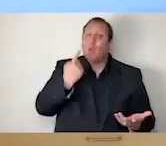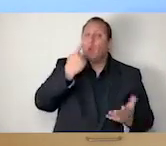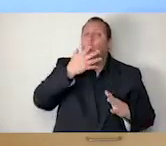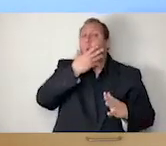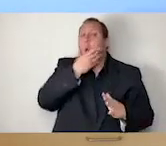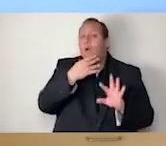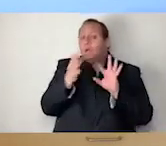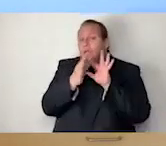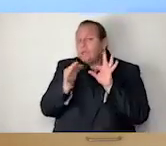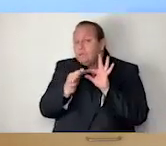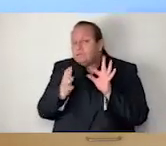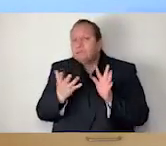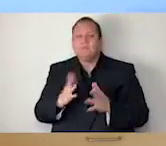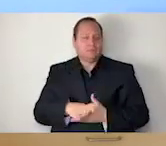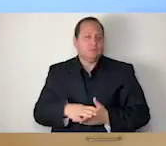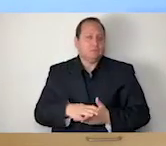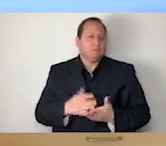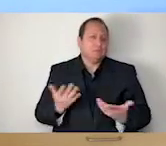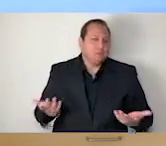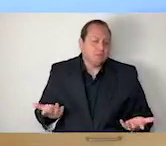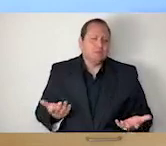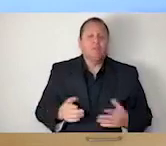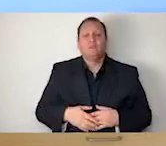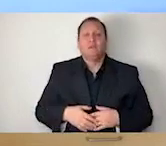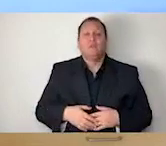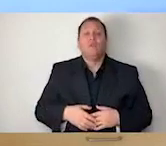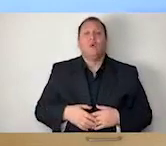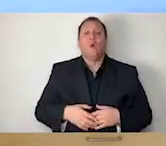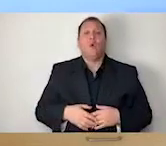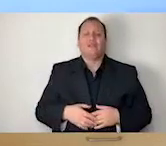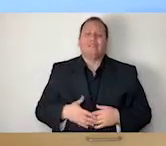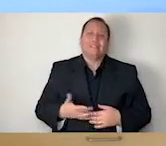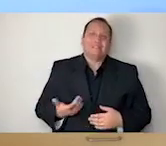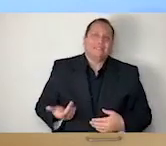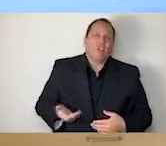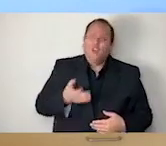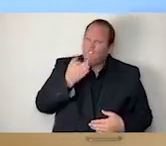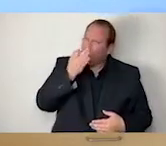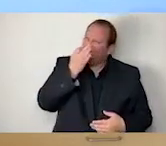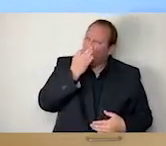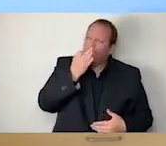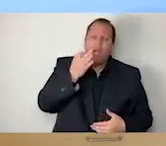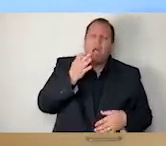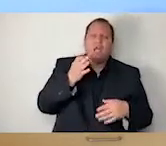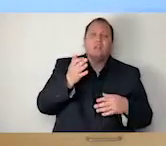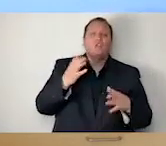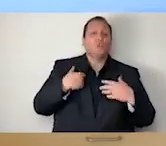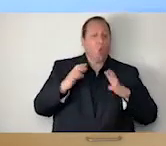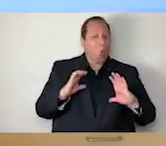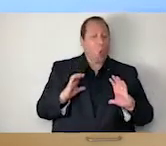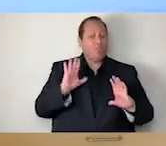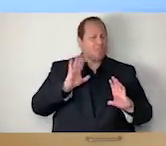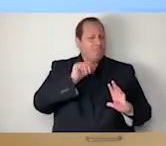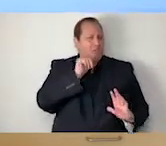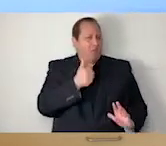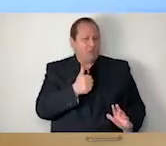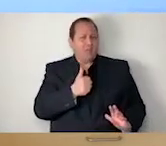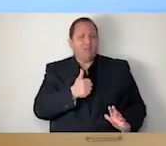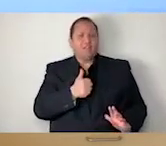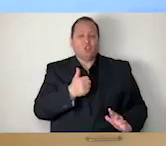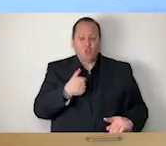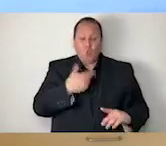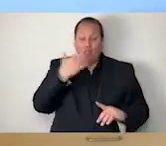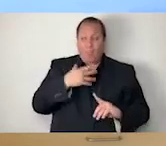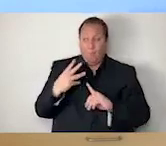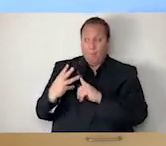decía uno de los reporteros que es un insulto cuando una persona no se cuida porque sabe